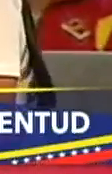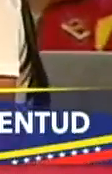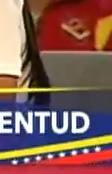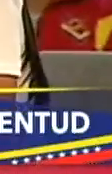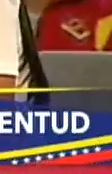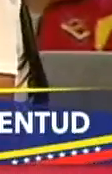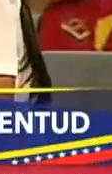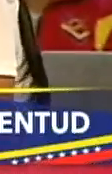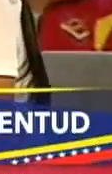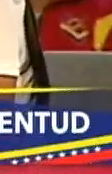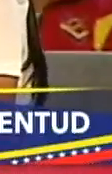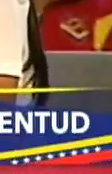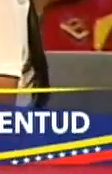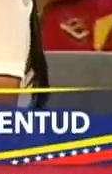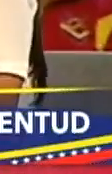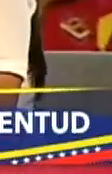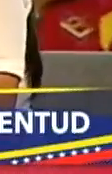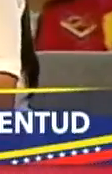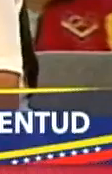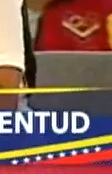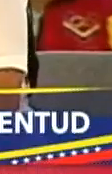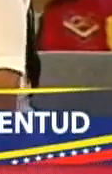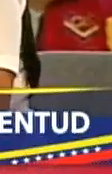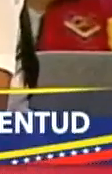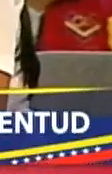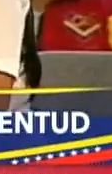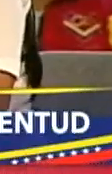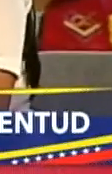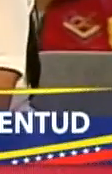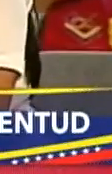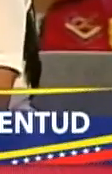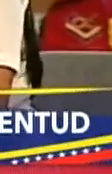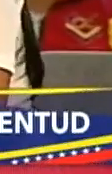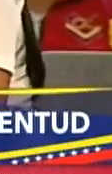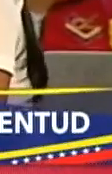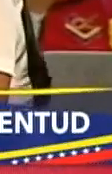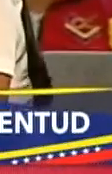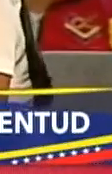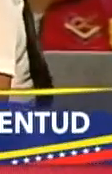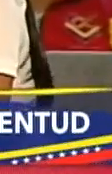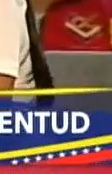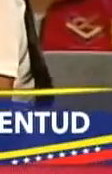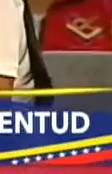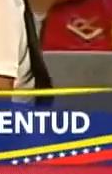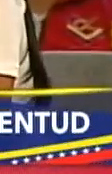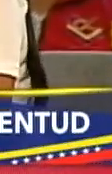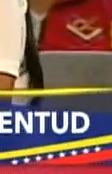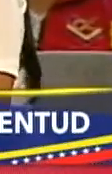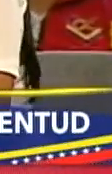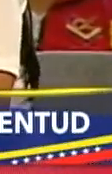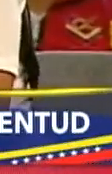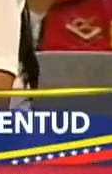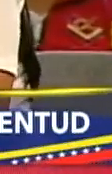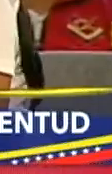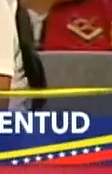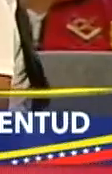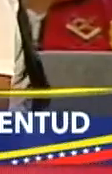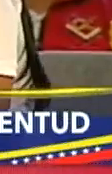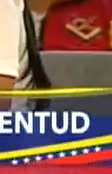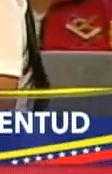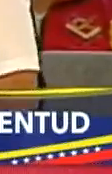política, la comunidad y el voluntariado, el trabajo voluntario. Hablamos también de la protección social, del desarrollo